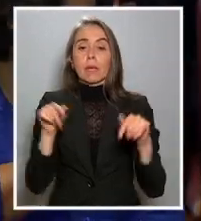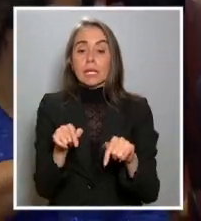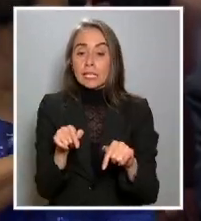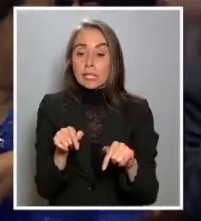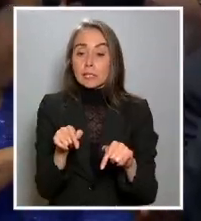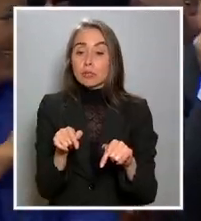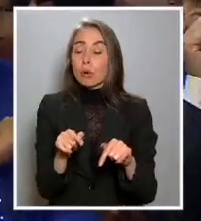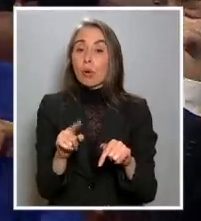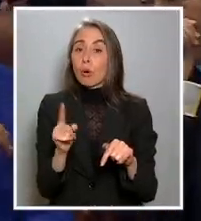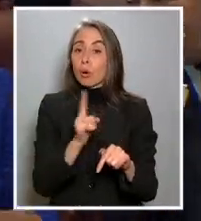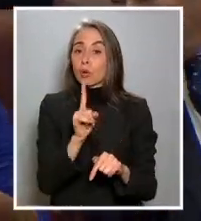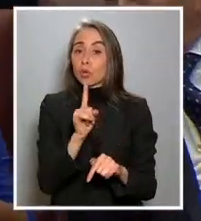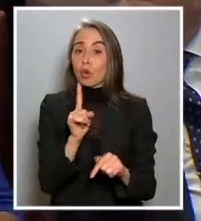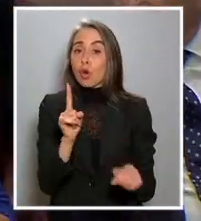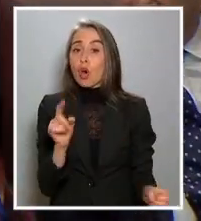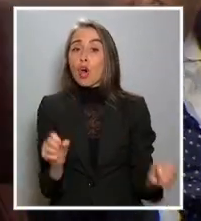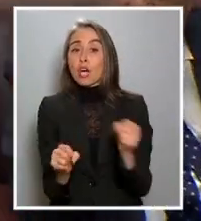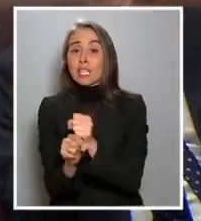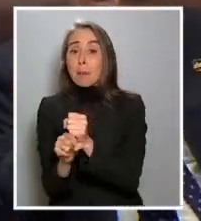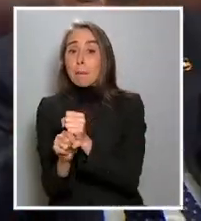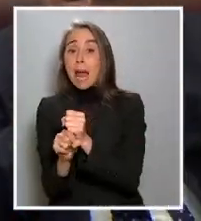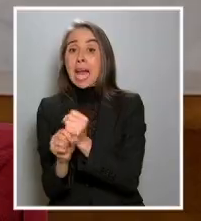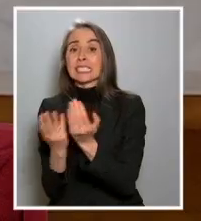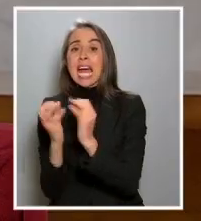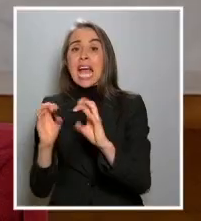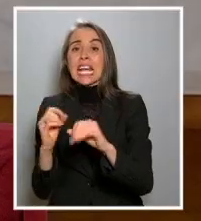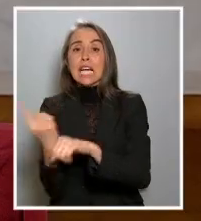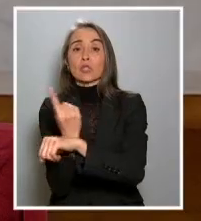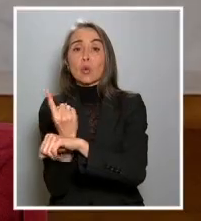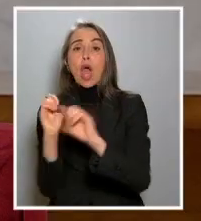no reemplaza la hora de educación física.